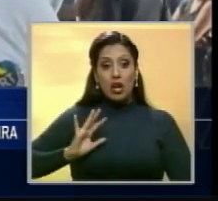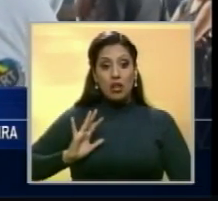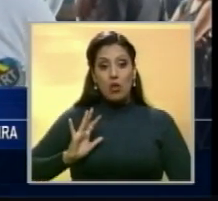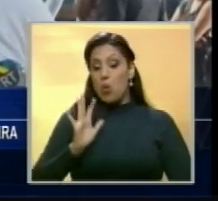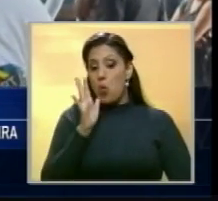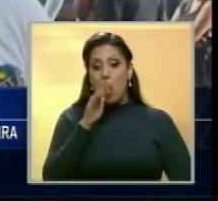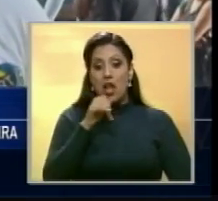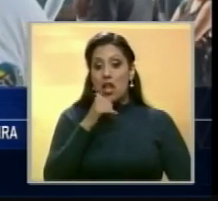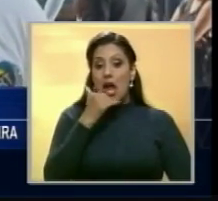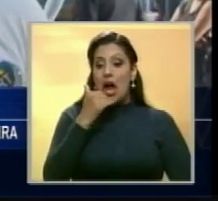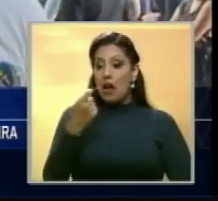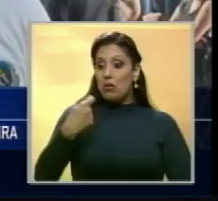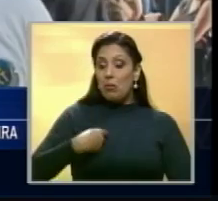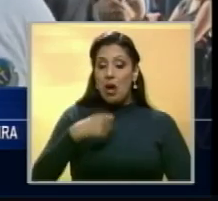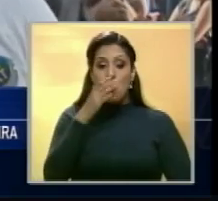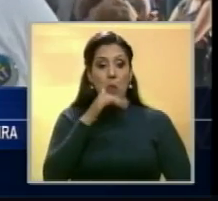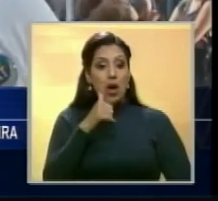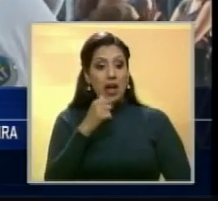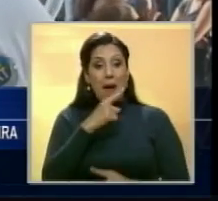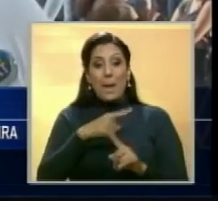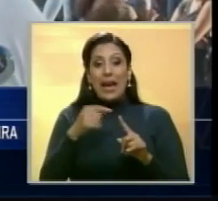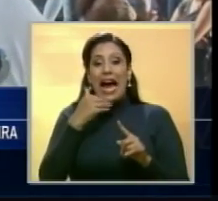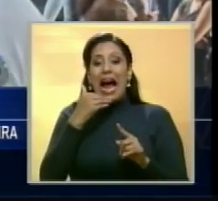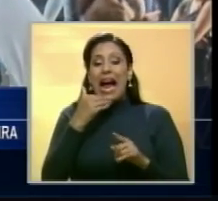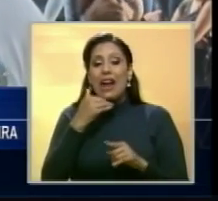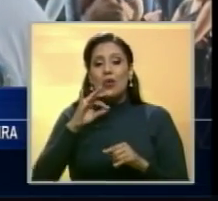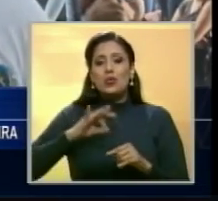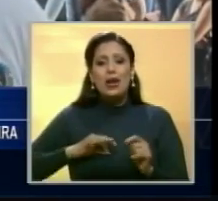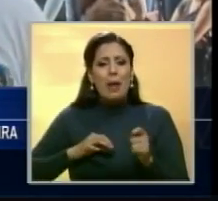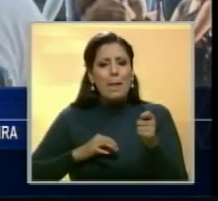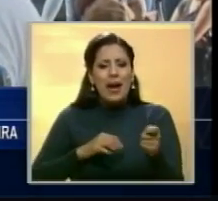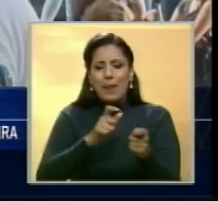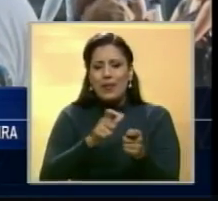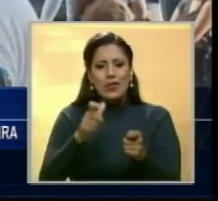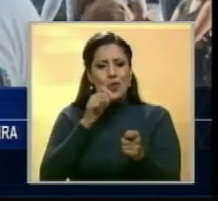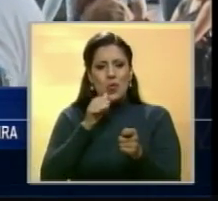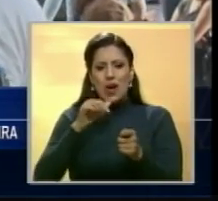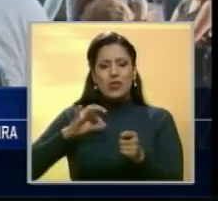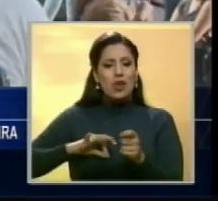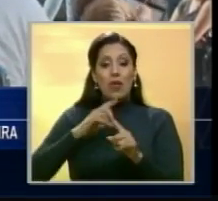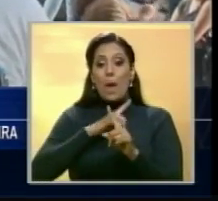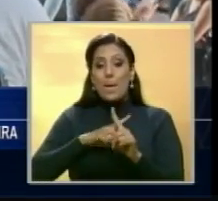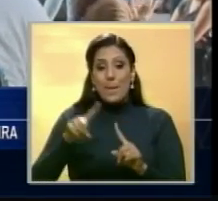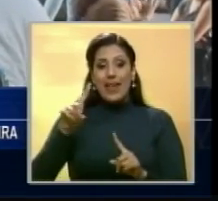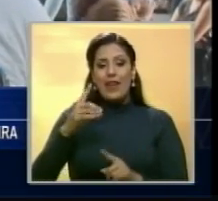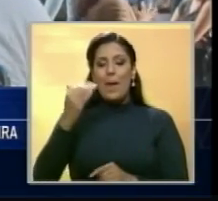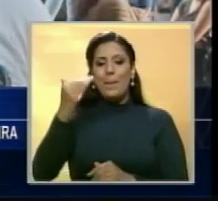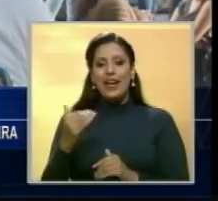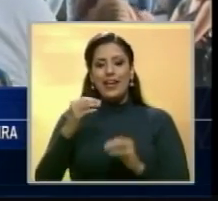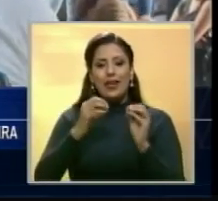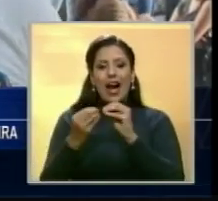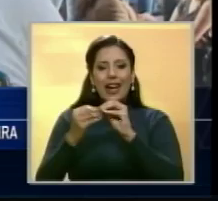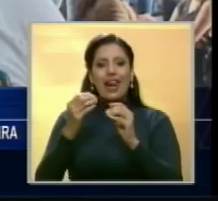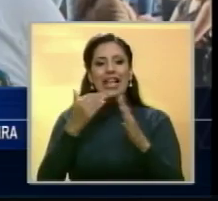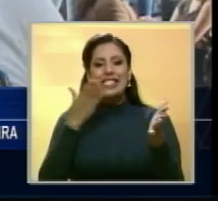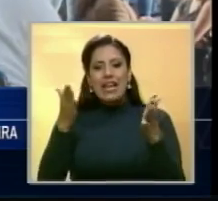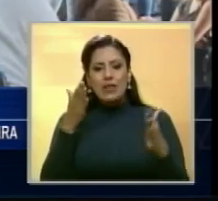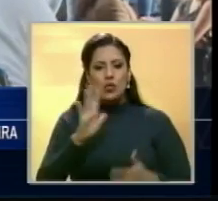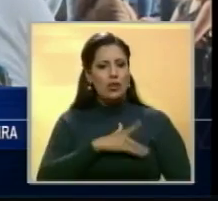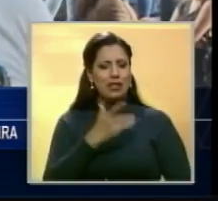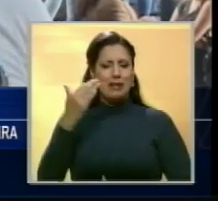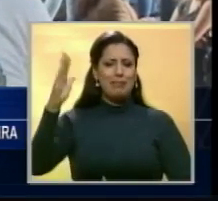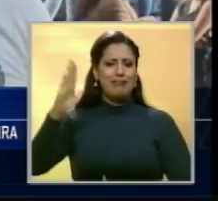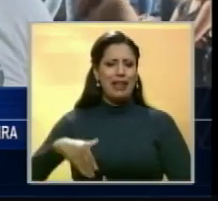y no había llegado presupuesto. Ni siquiera para el sueldo, la partida de sueldo y salario, mucho menos para el funcionamiento adecuado de la